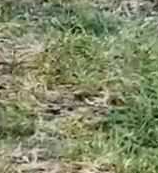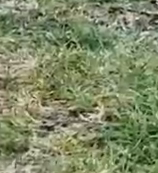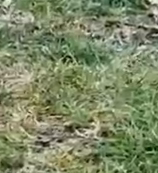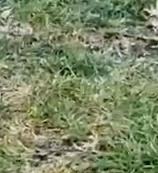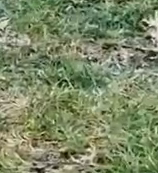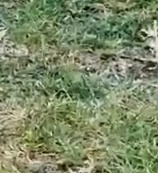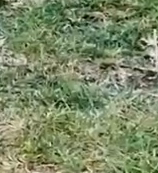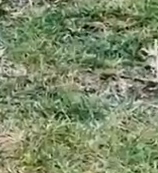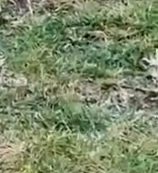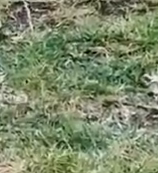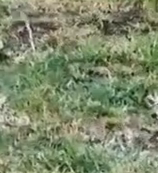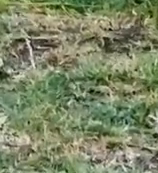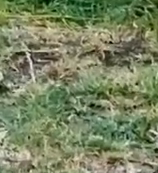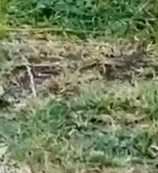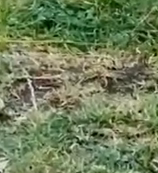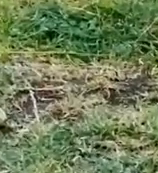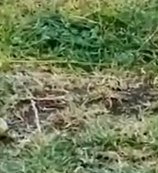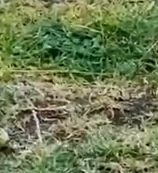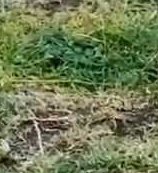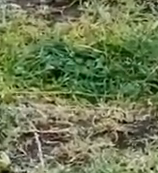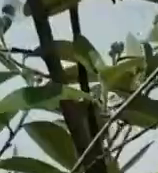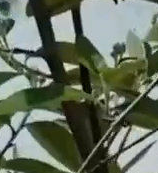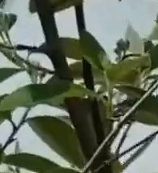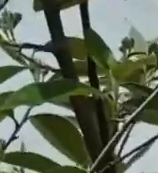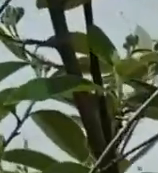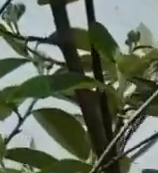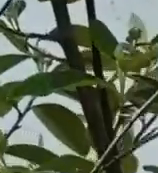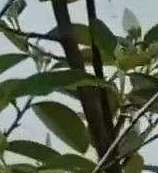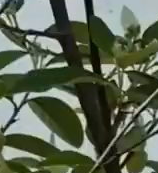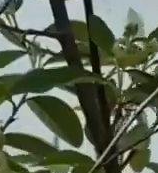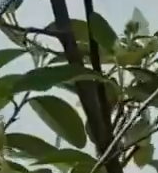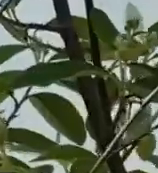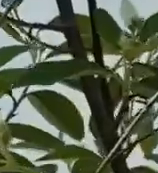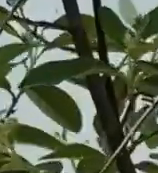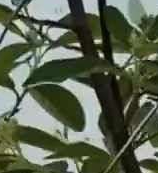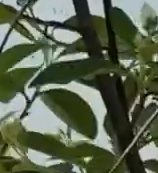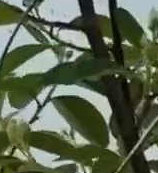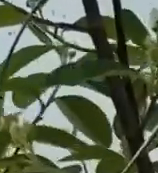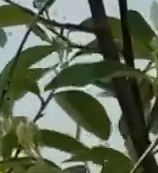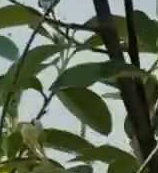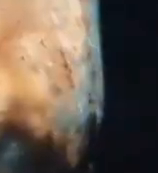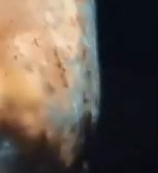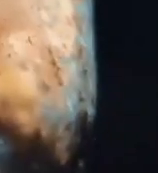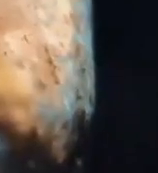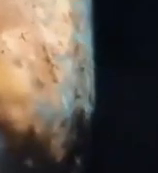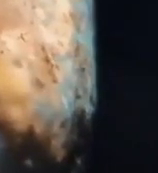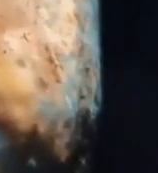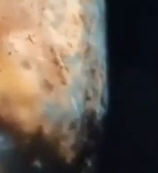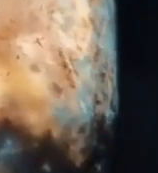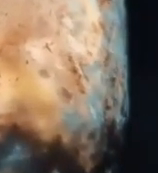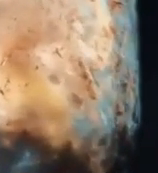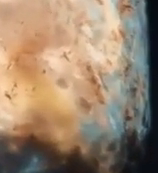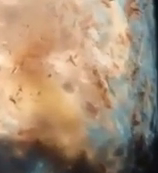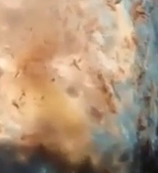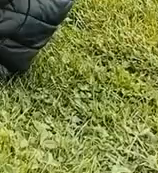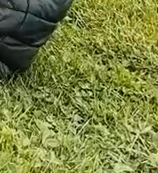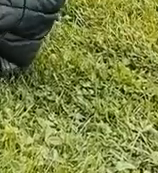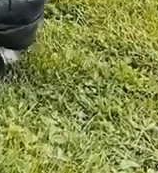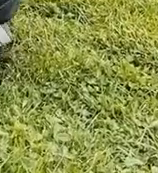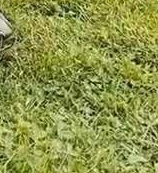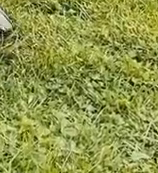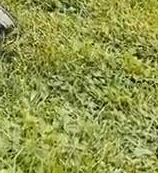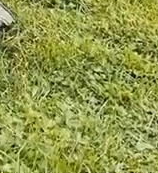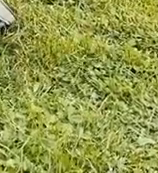repensando una coexistencia pacífica con el resto de los habitantes no Humanos del planeta respetando sus hábitats